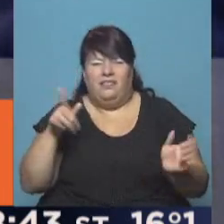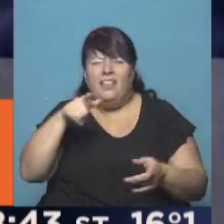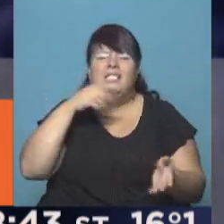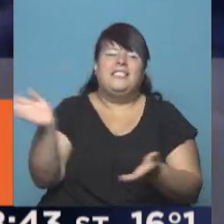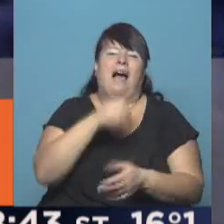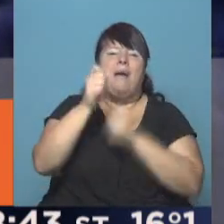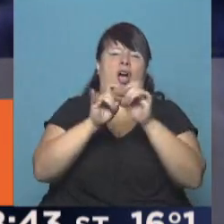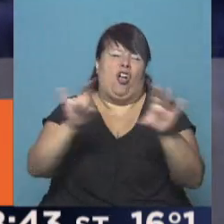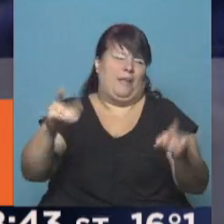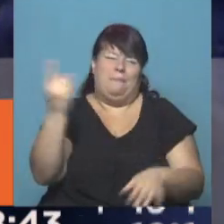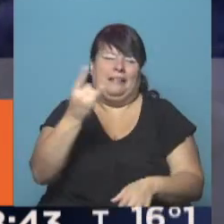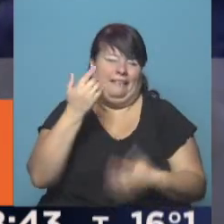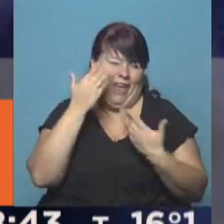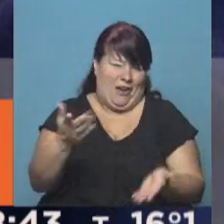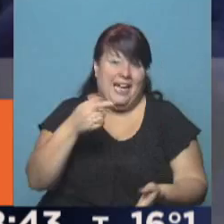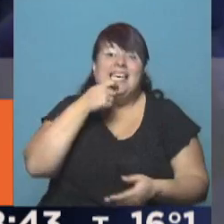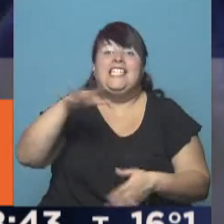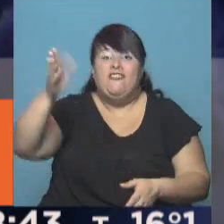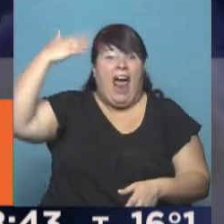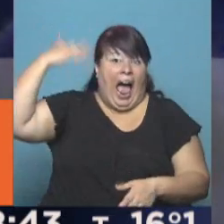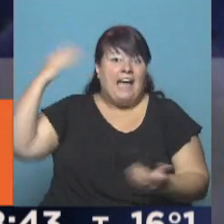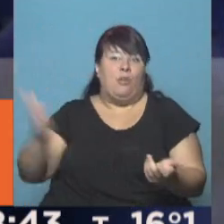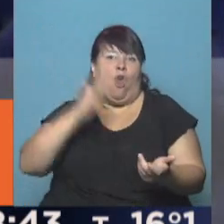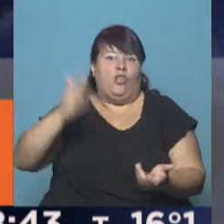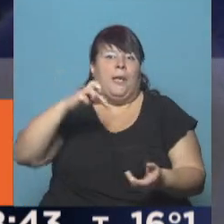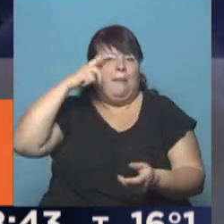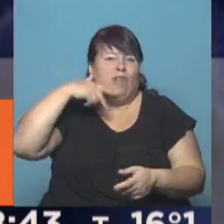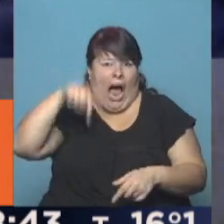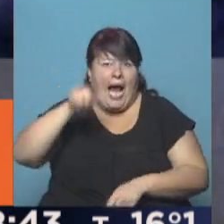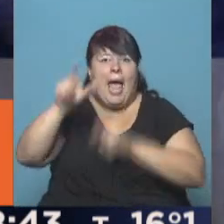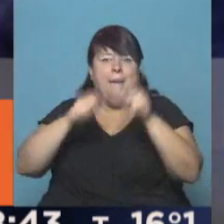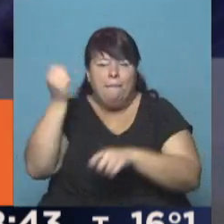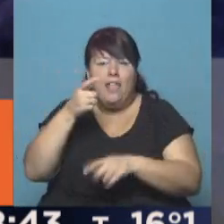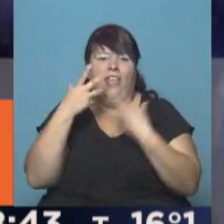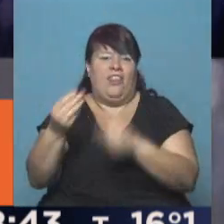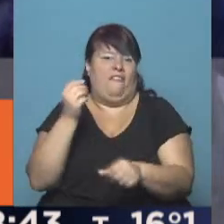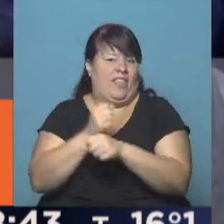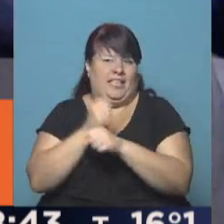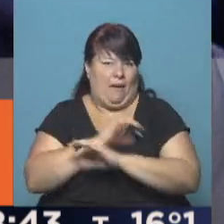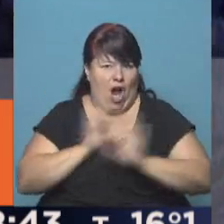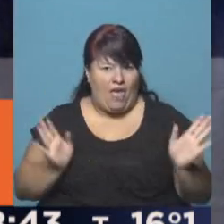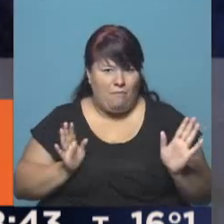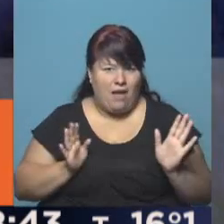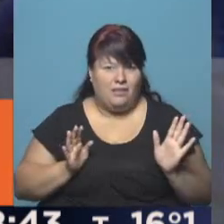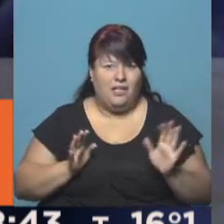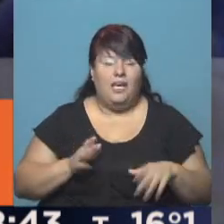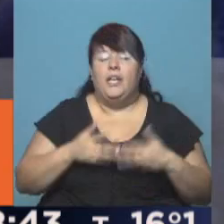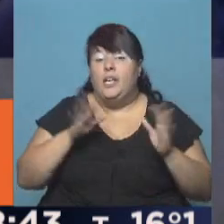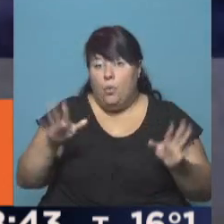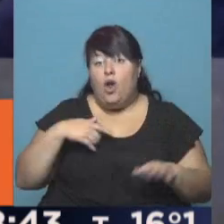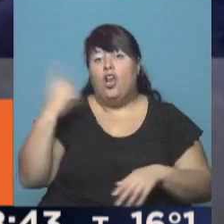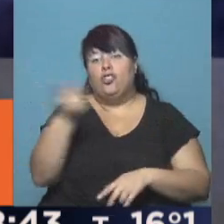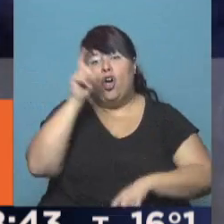algo que la planta contamina esto es una barbaridad eso lo haría cuando estaba produciendo con pepsico y los trabajadores están insisto defendiendo su puesto del trabajo y bueno